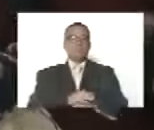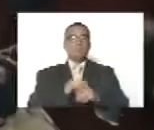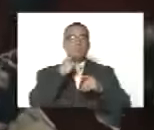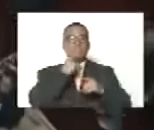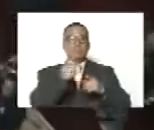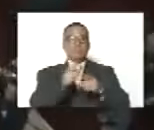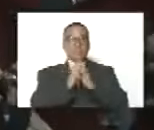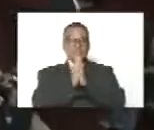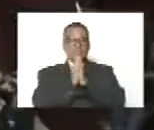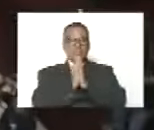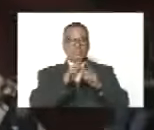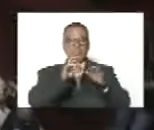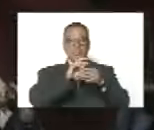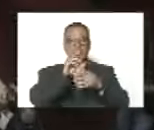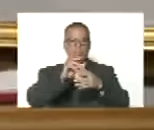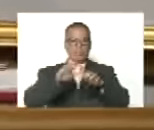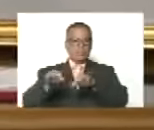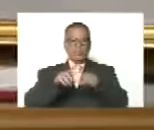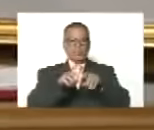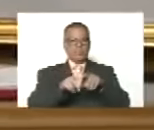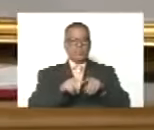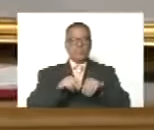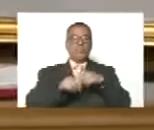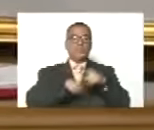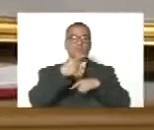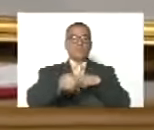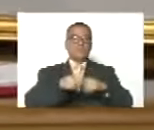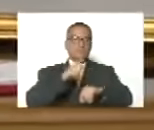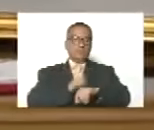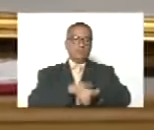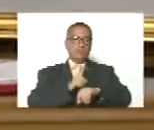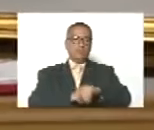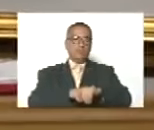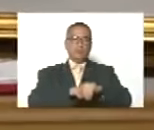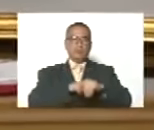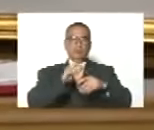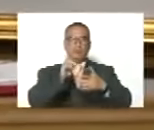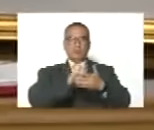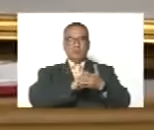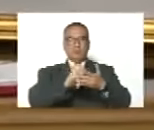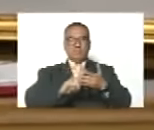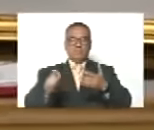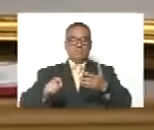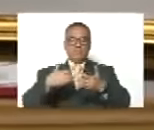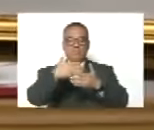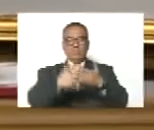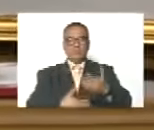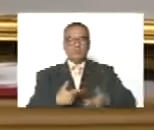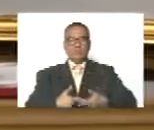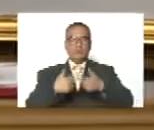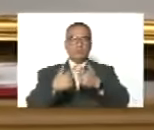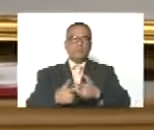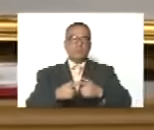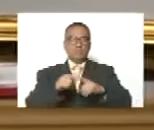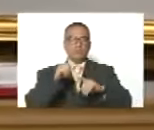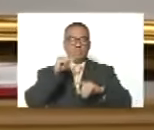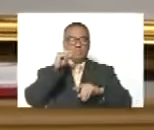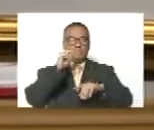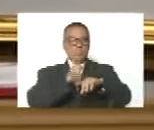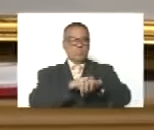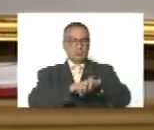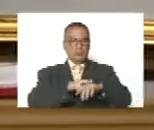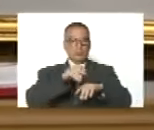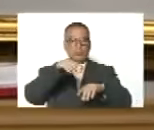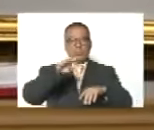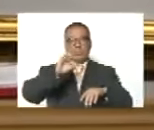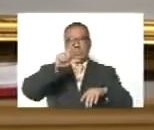Sirva, por favor, ciudadana secretaria, en los próximos minutos redactar la misiva dirigida al ciudadano doctor